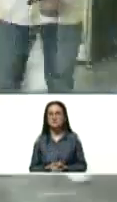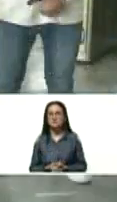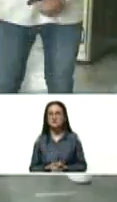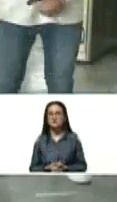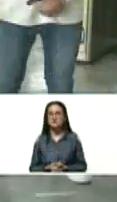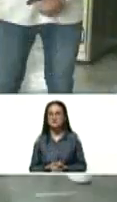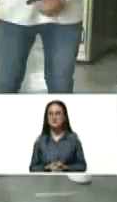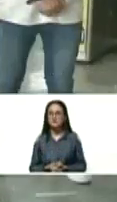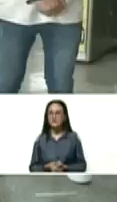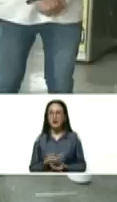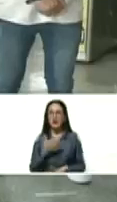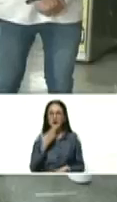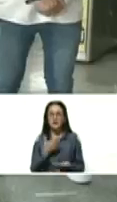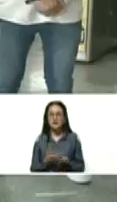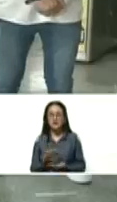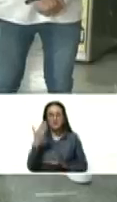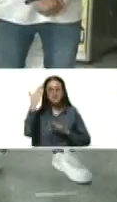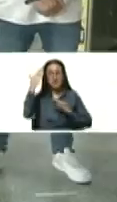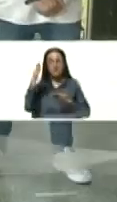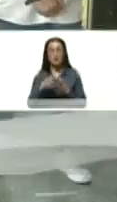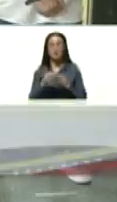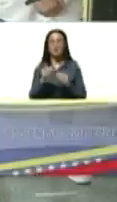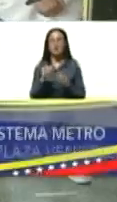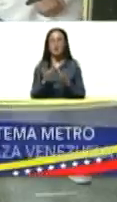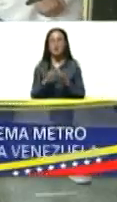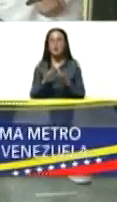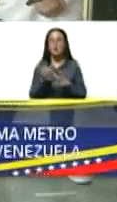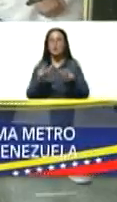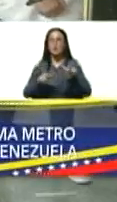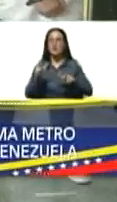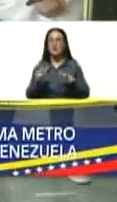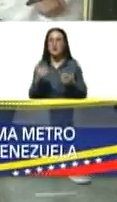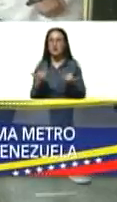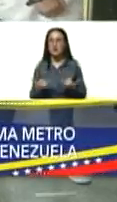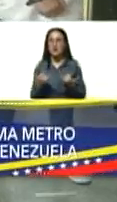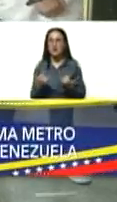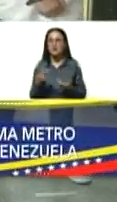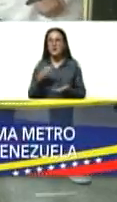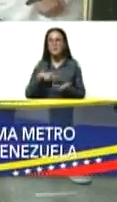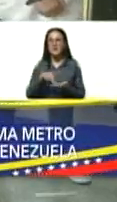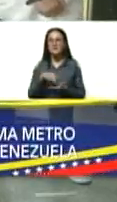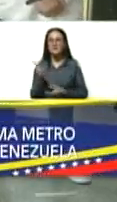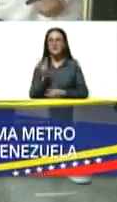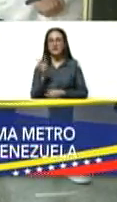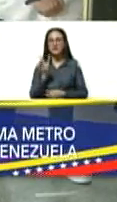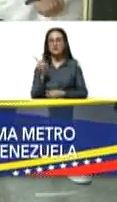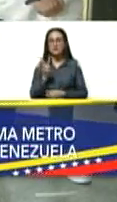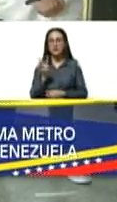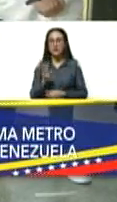Gracias, presidente. Un saludo para todos los compañeros que están allá. Nos encontramos en Plaza Venezuela,